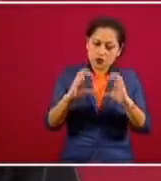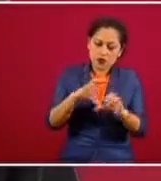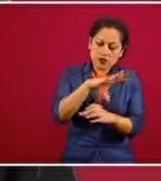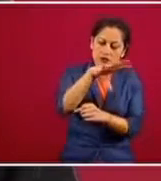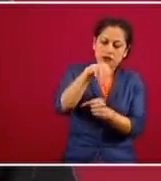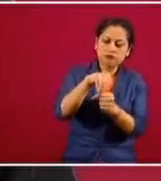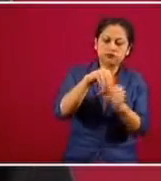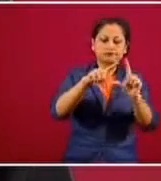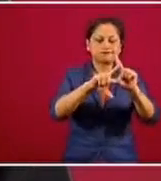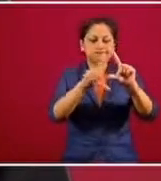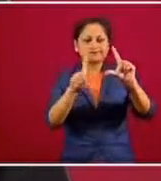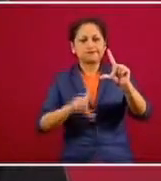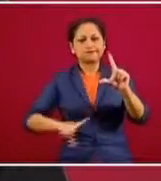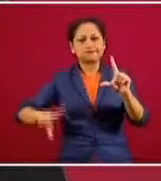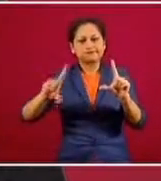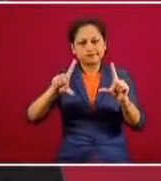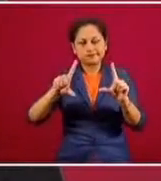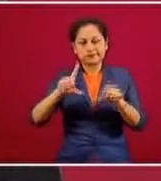porque